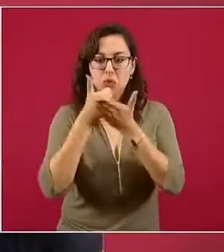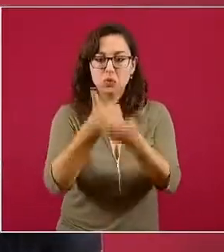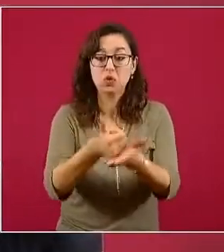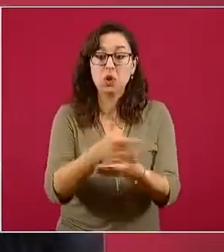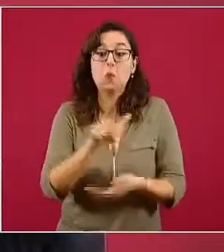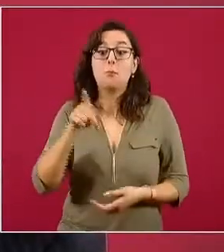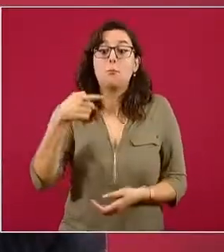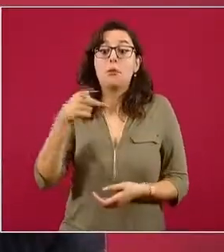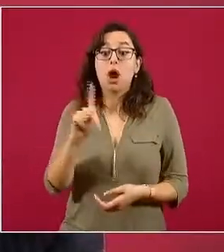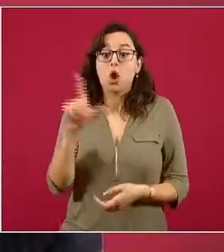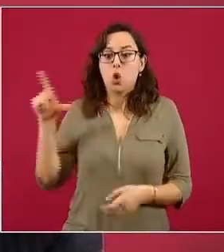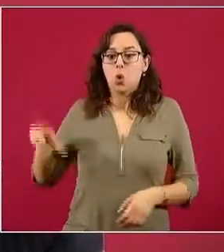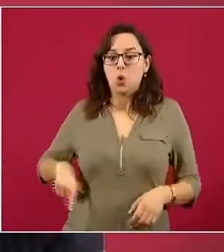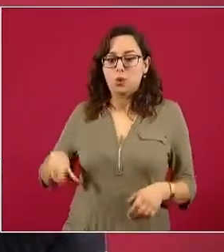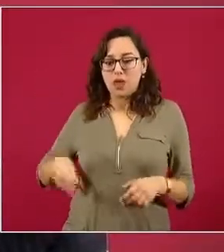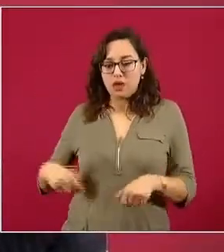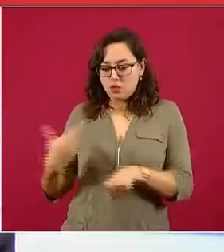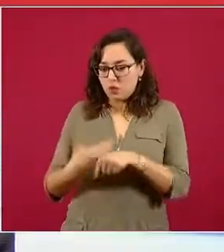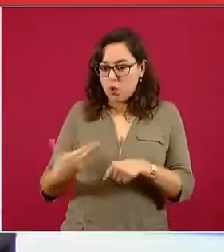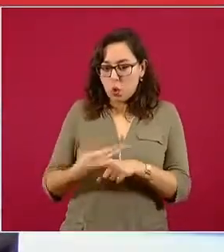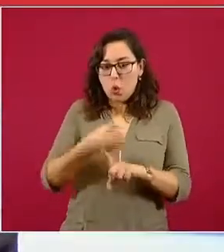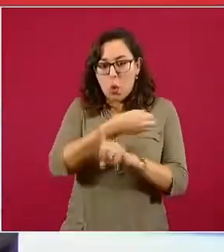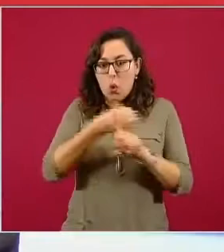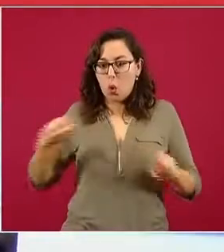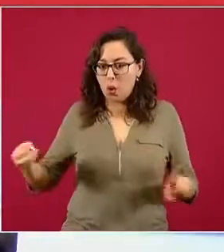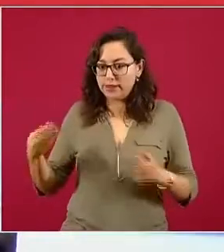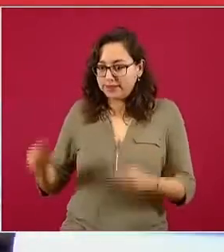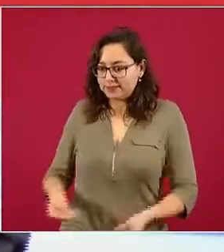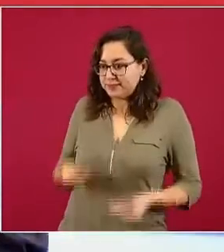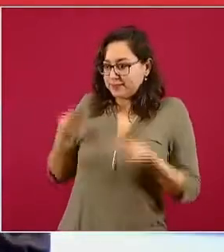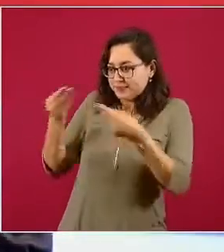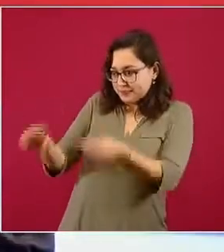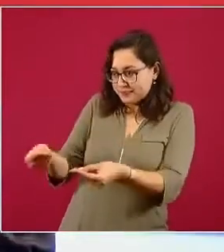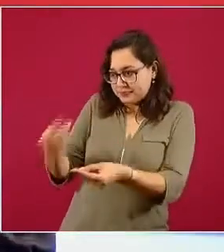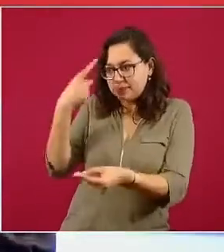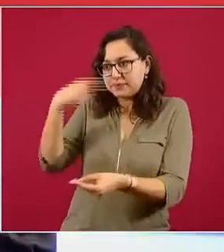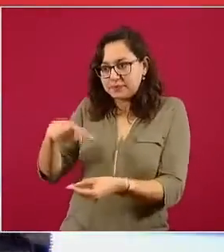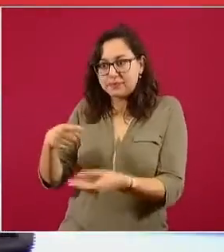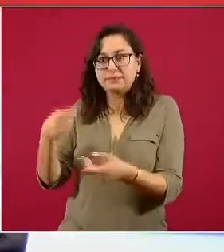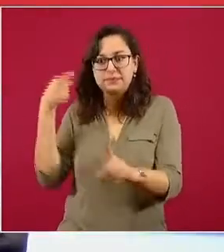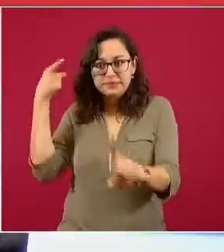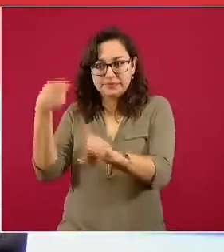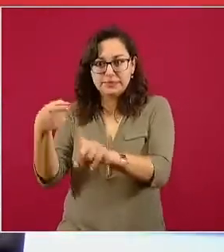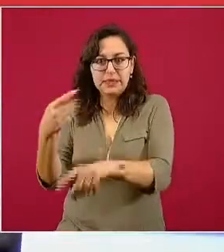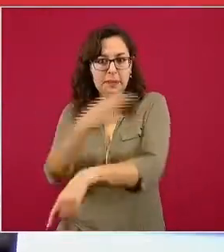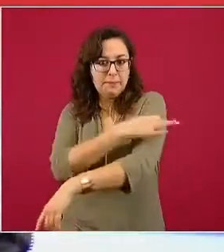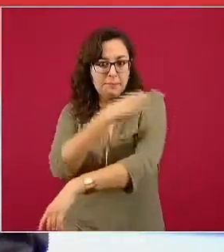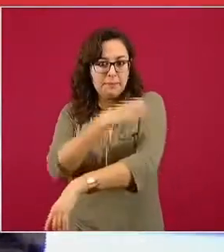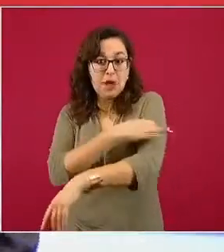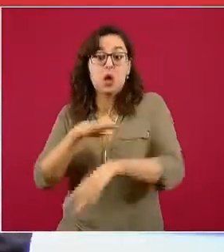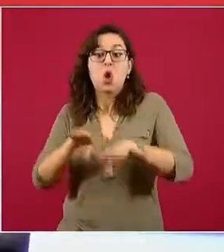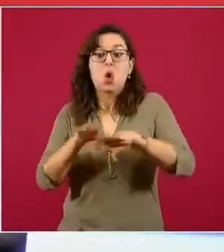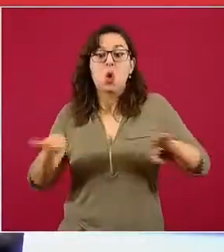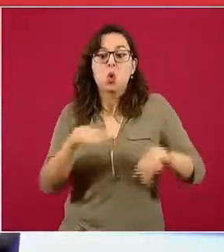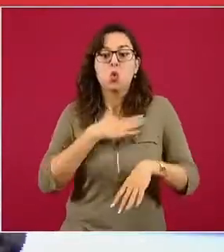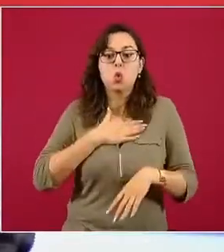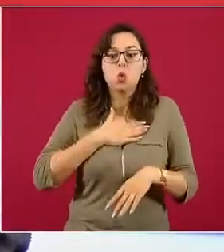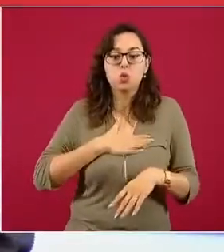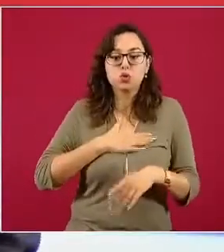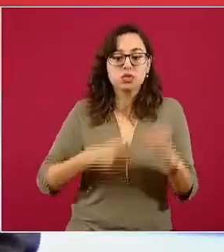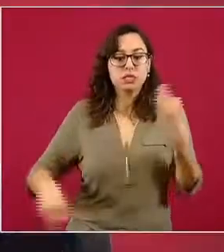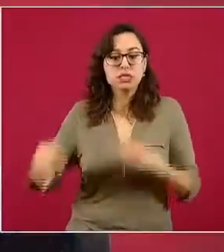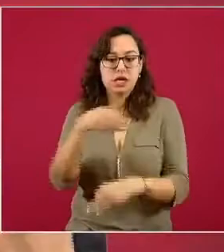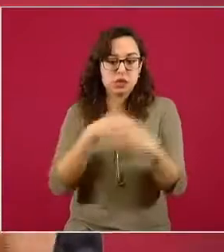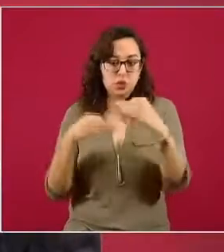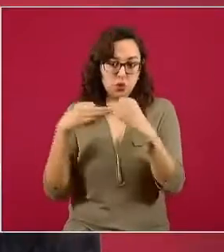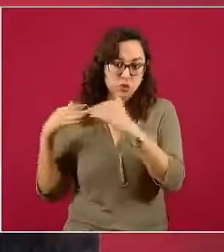más conveniente, más productiva, con el objetivo de vacunar a la población mexicana en un esquema de justicia distributiva,